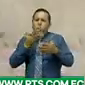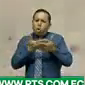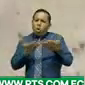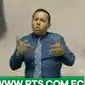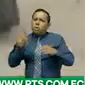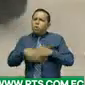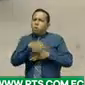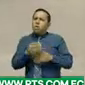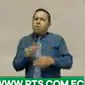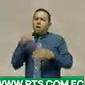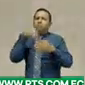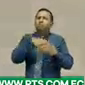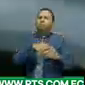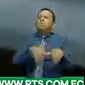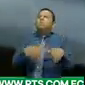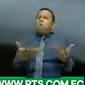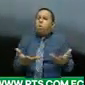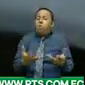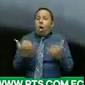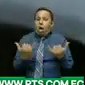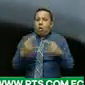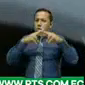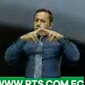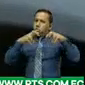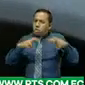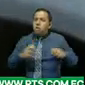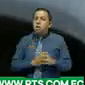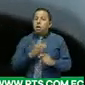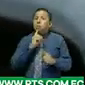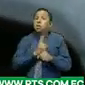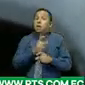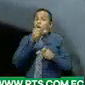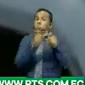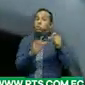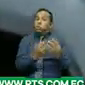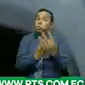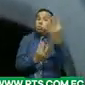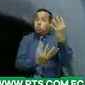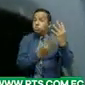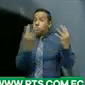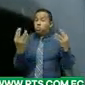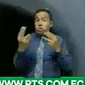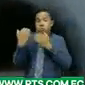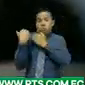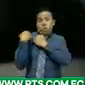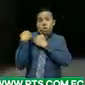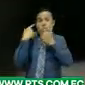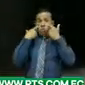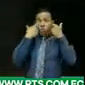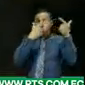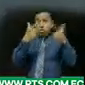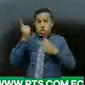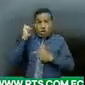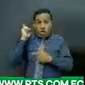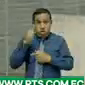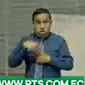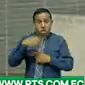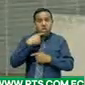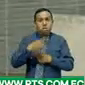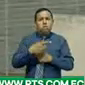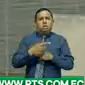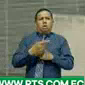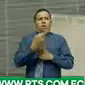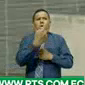penitenciarios. Dejan en claro que muchos de los guías se deben acatar simplemente por el temor a las amenazas, ya que dentro de